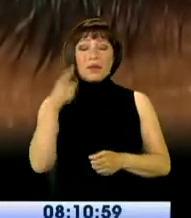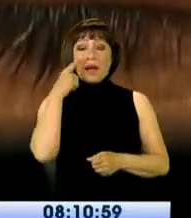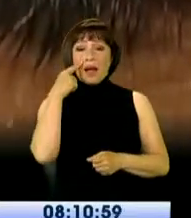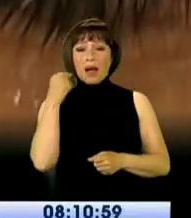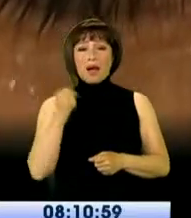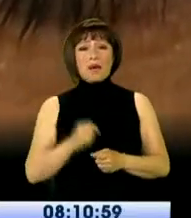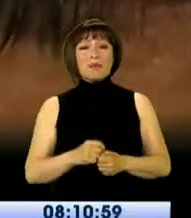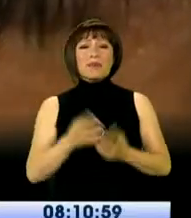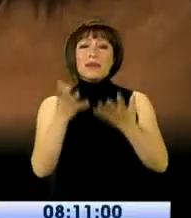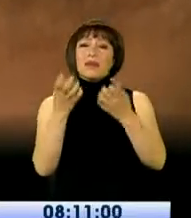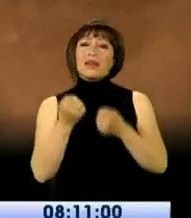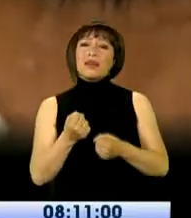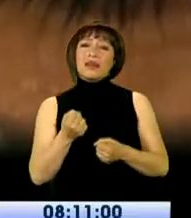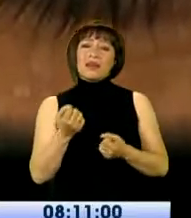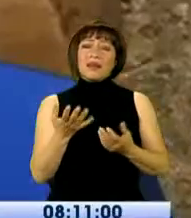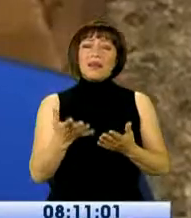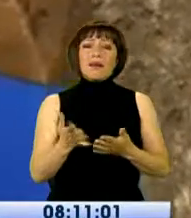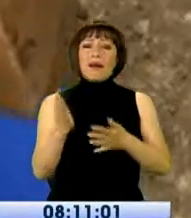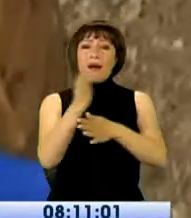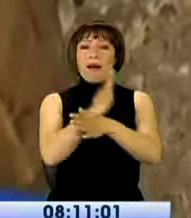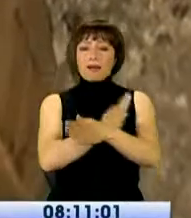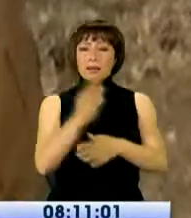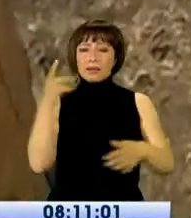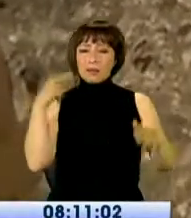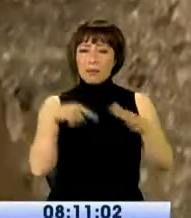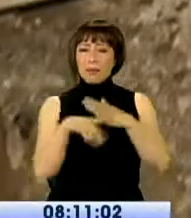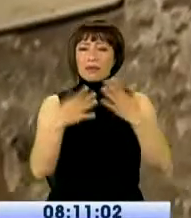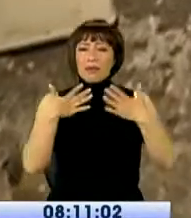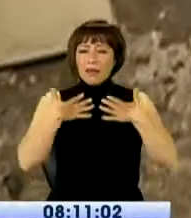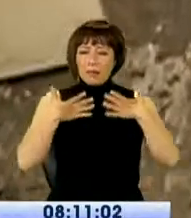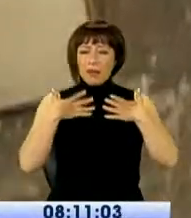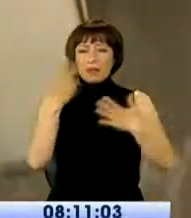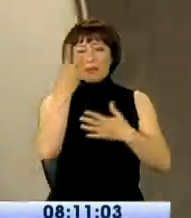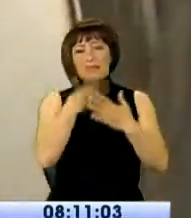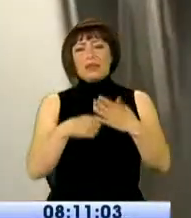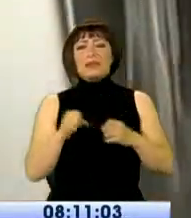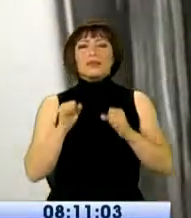termine con mi vida y la vida de mis hijos informó